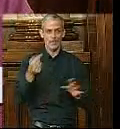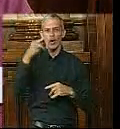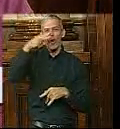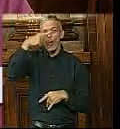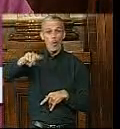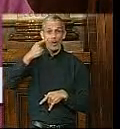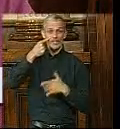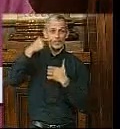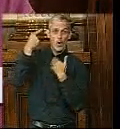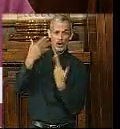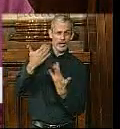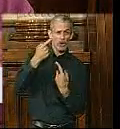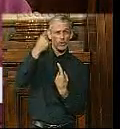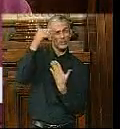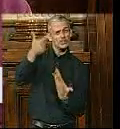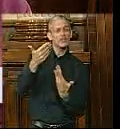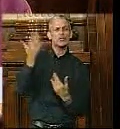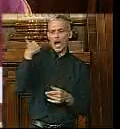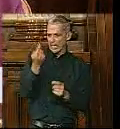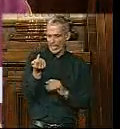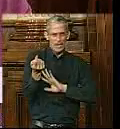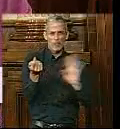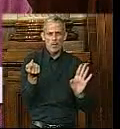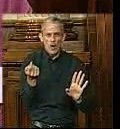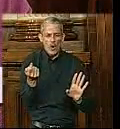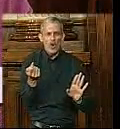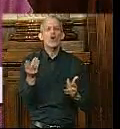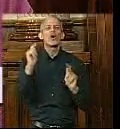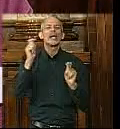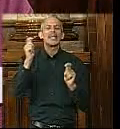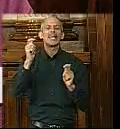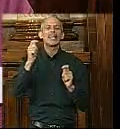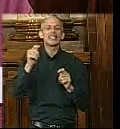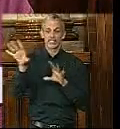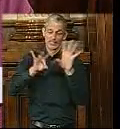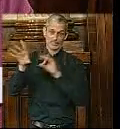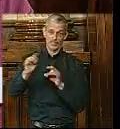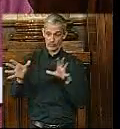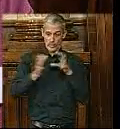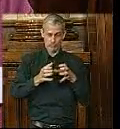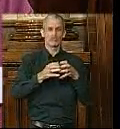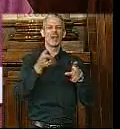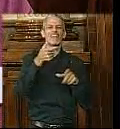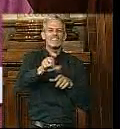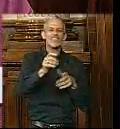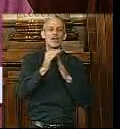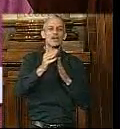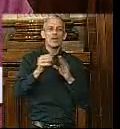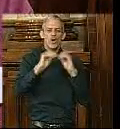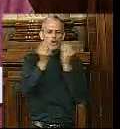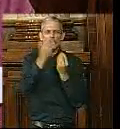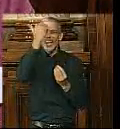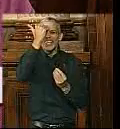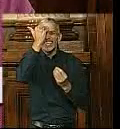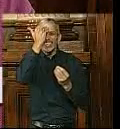reconocimiento que tuvimos, que es de hace muy poquitito, es la preselección de Videolibros como uno de los 15